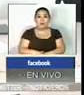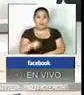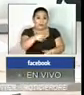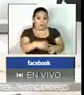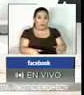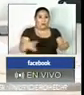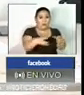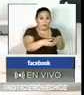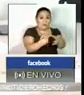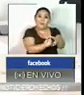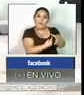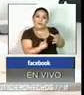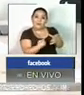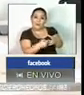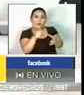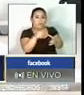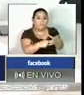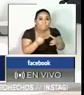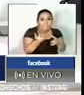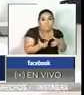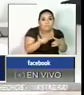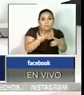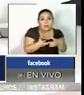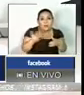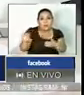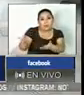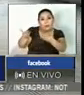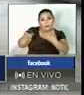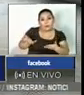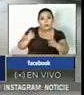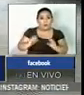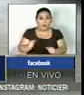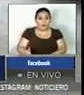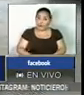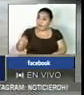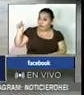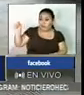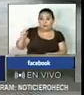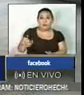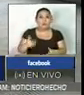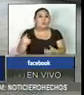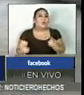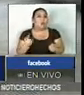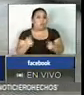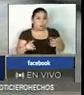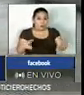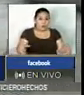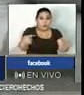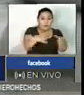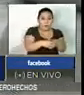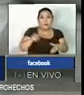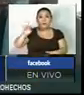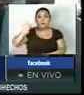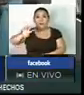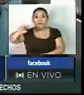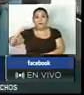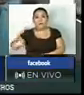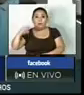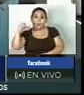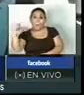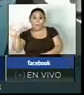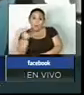grupo de salvadoreños que aún espera ayuda del Ejecutivo para retornar al país. Son los más de 4.000 varados en el exterior.